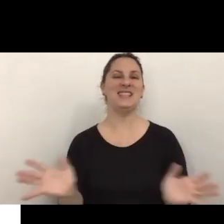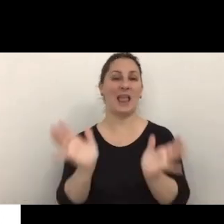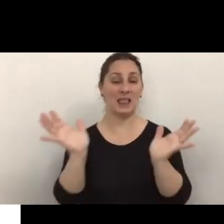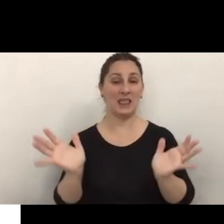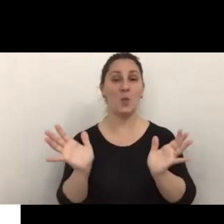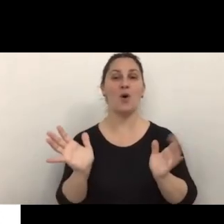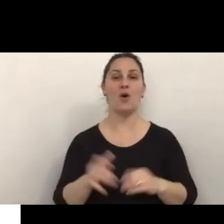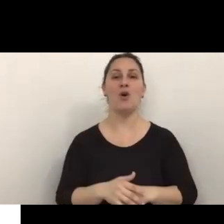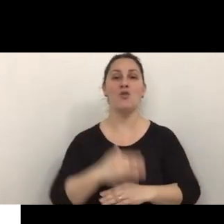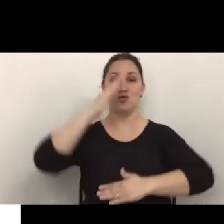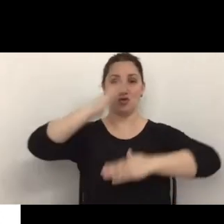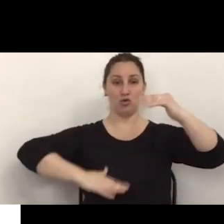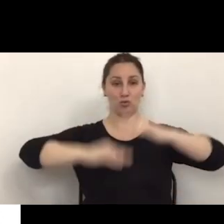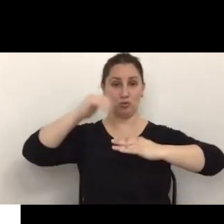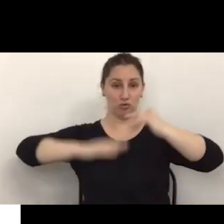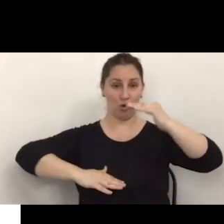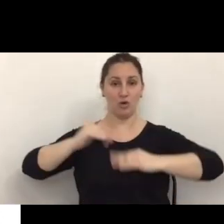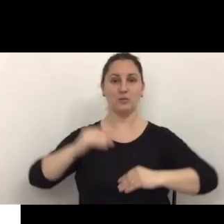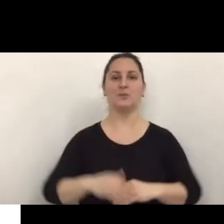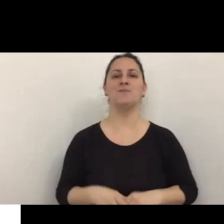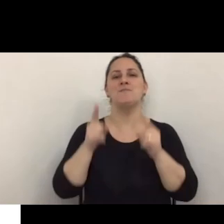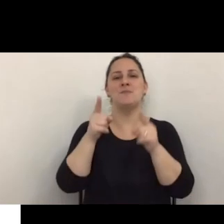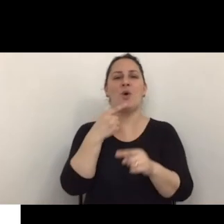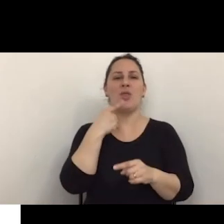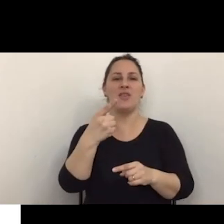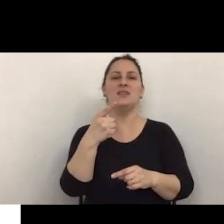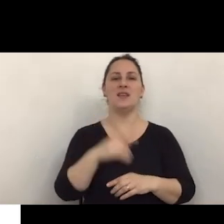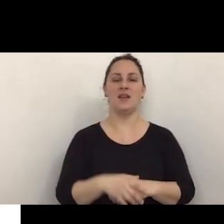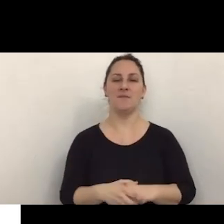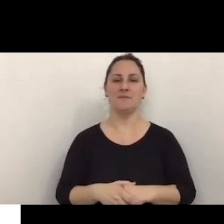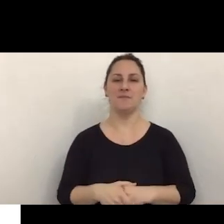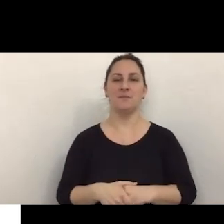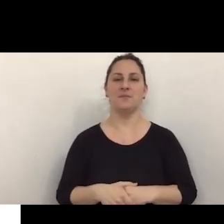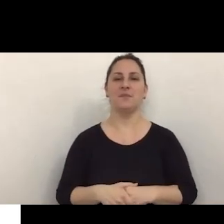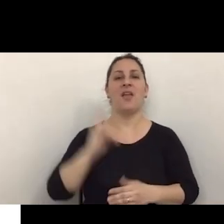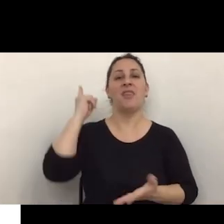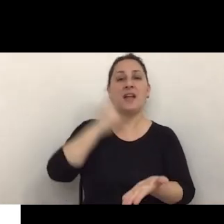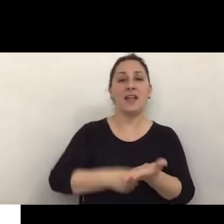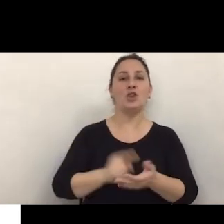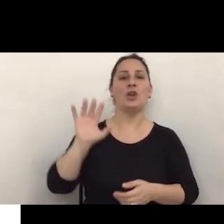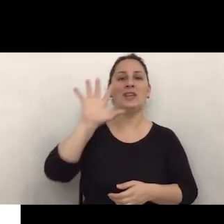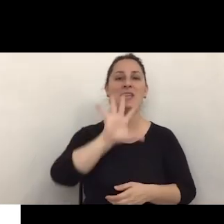la construcción, como se lo suele llamar en la doctrina, es el decreto